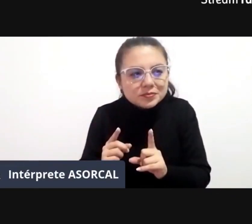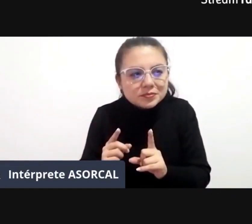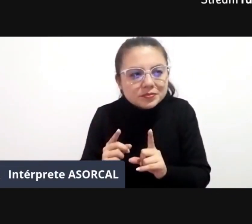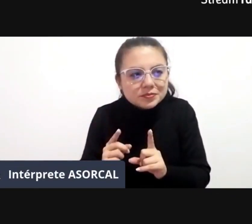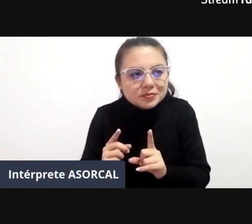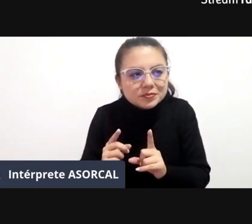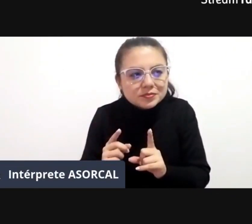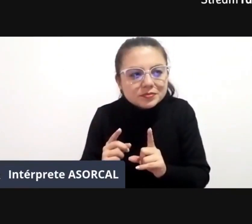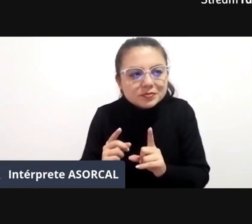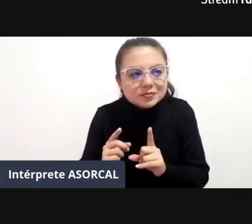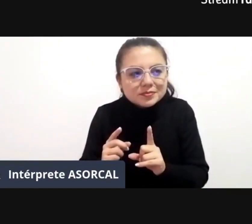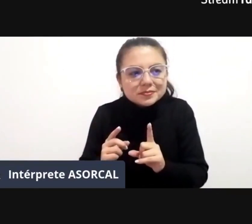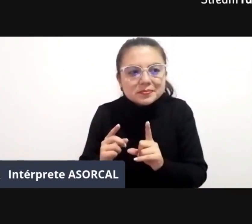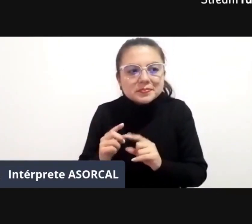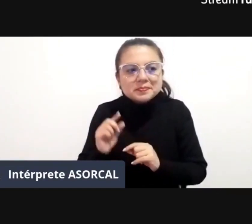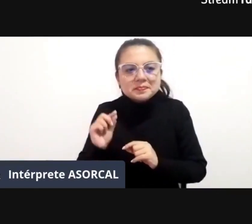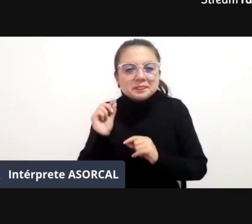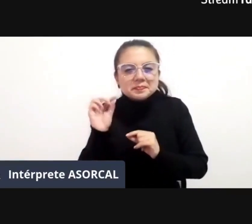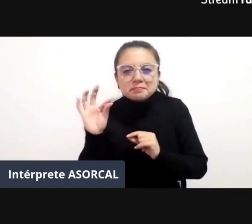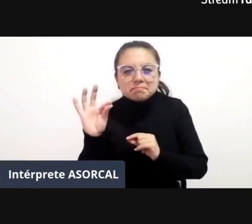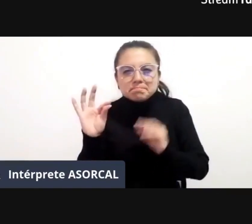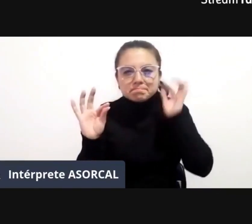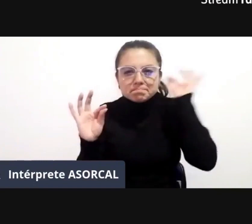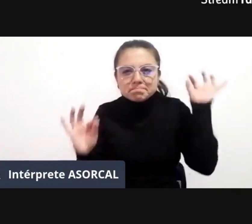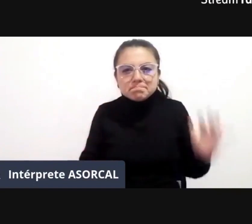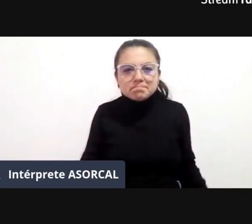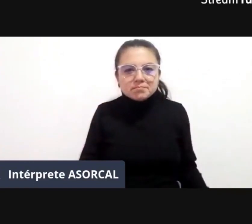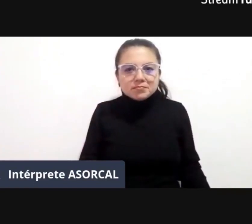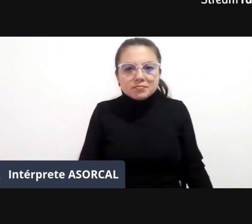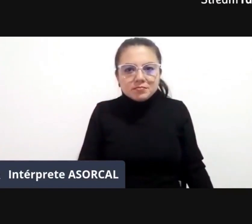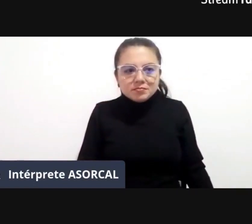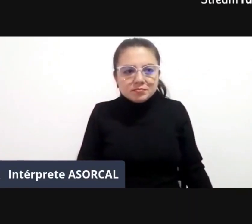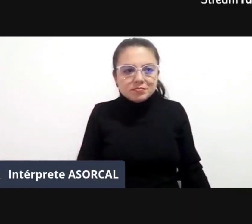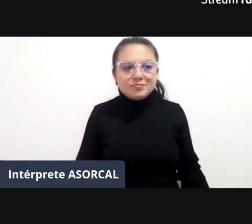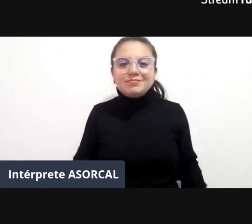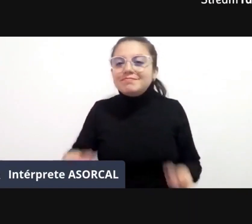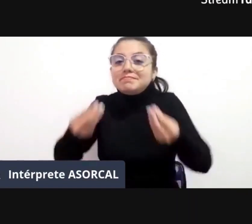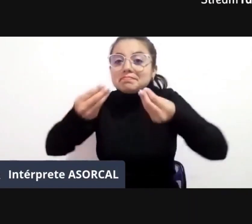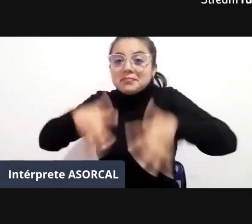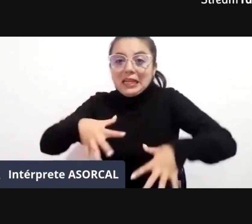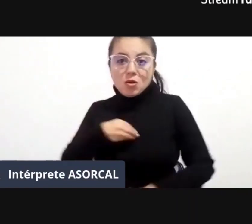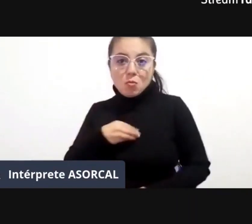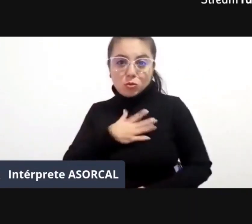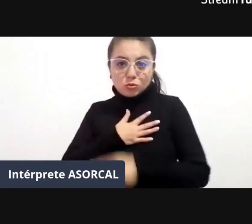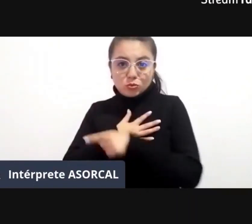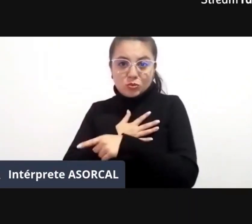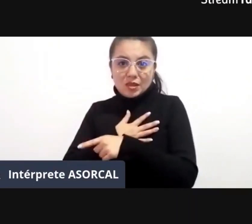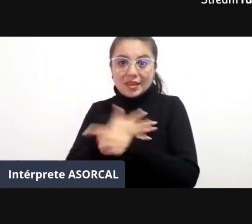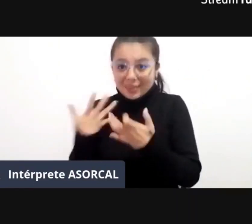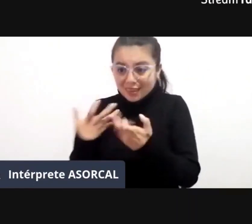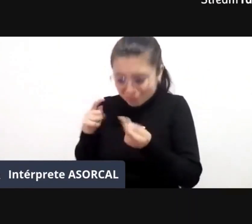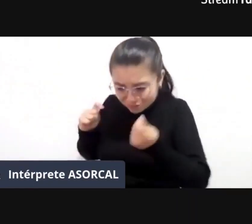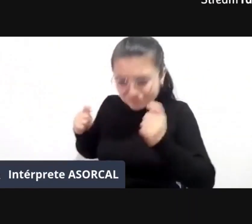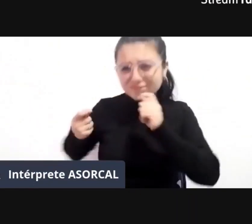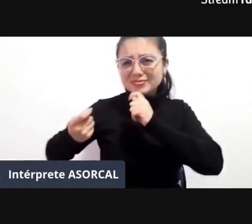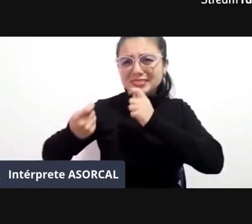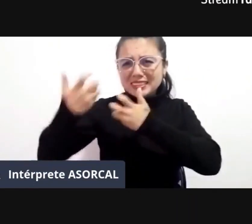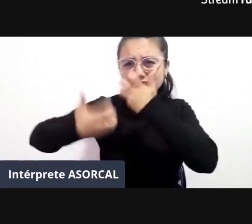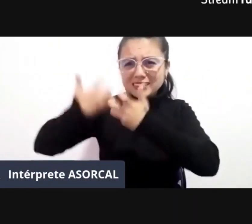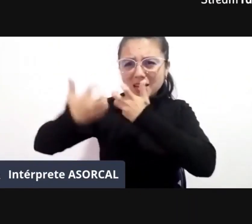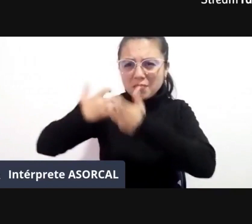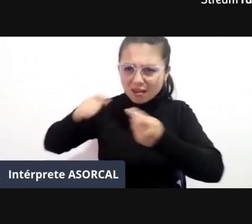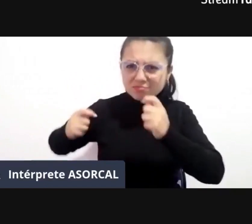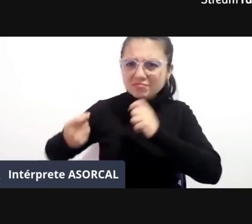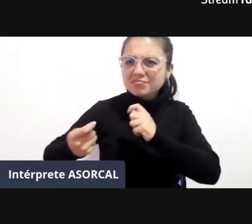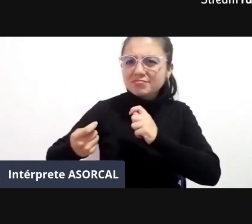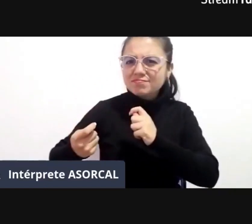y dejaron escapar la oportunidad en la historia de dirigir el cambio del sistema. Podrían haber dirigido el cambio